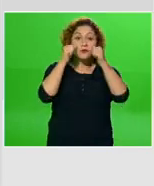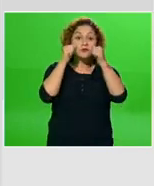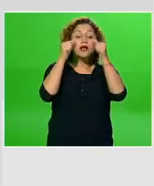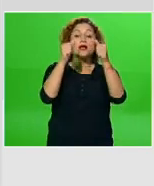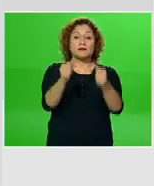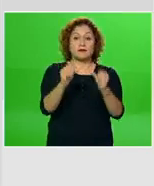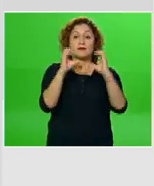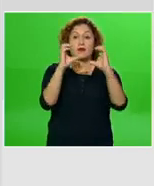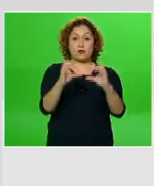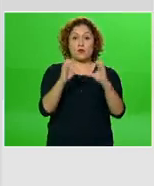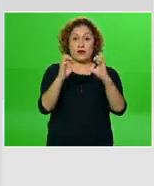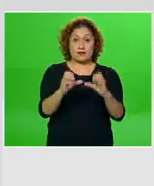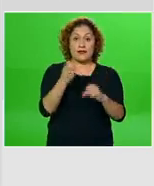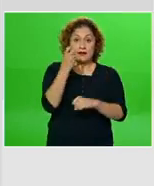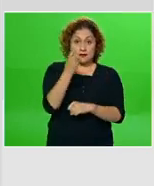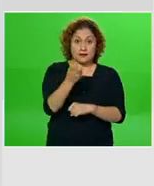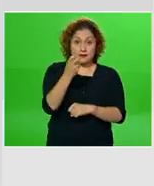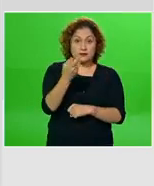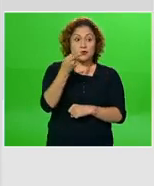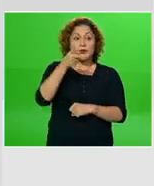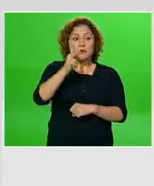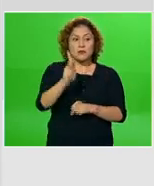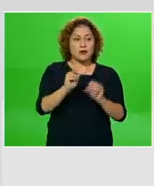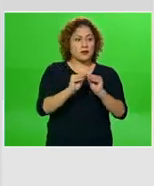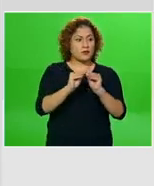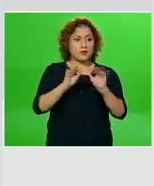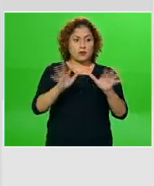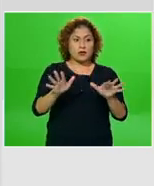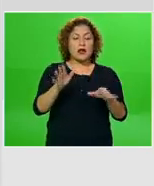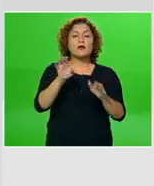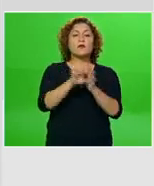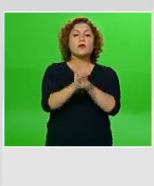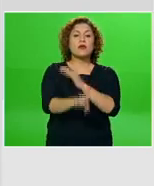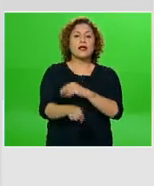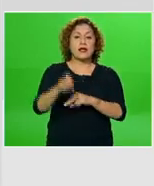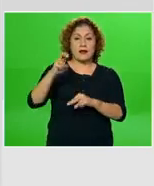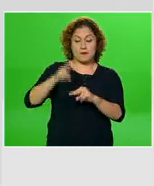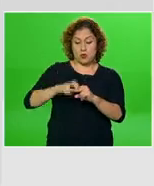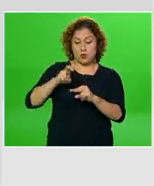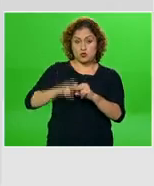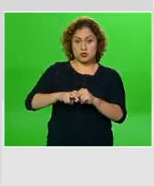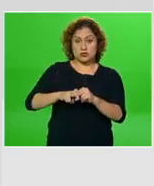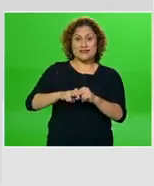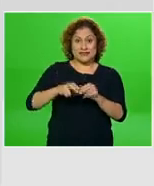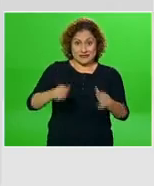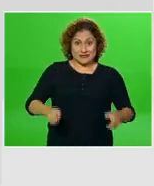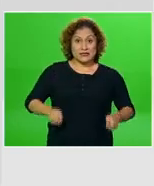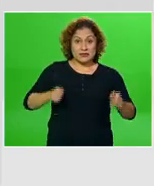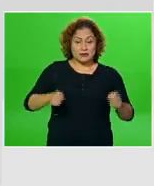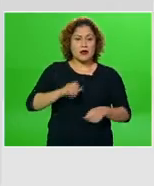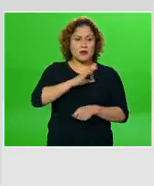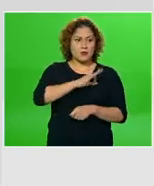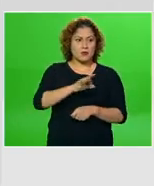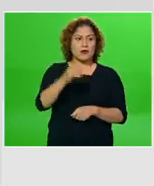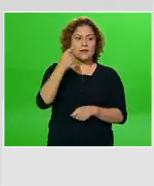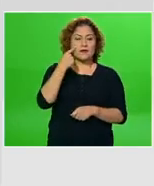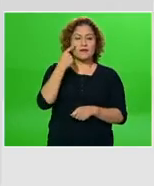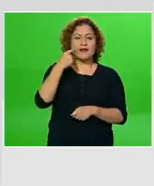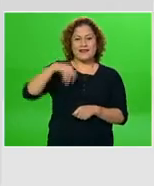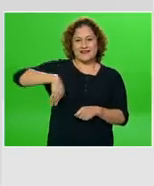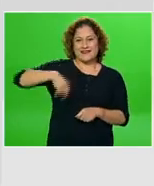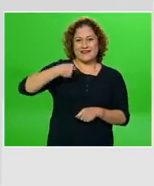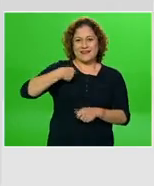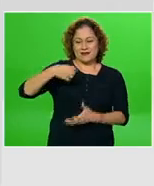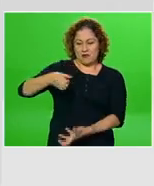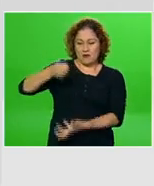aspecto pero que hay ejercicios que se pueden hacer en la silla y ahorita demostraban ella responde al doctor